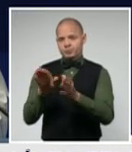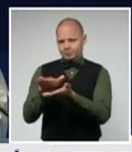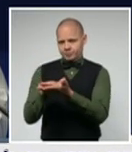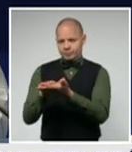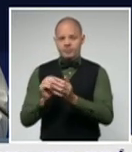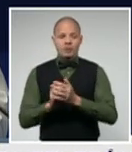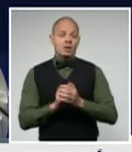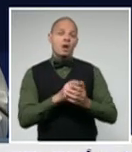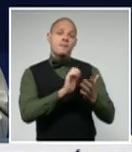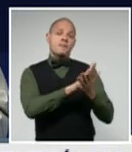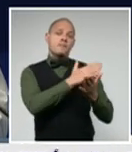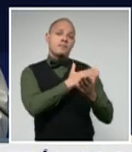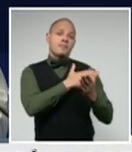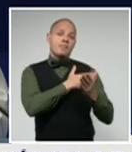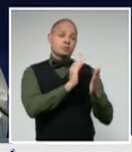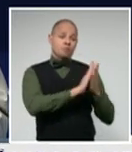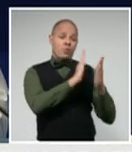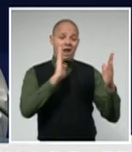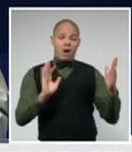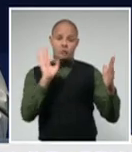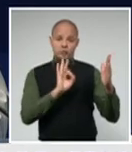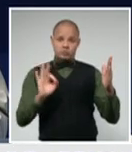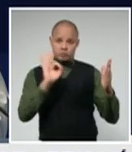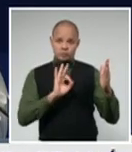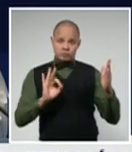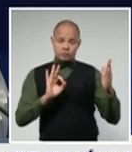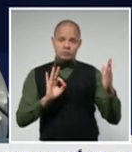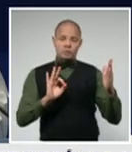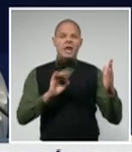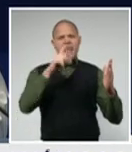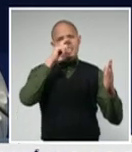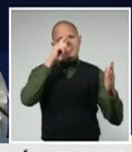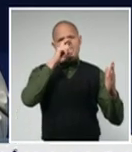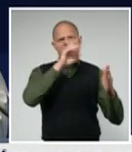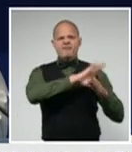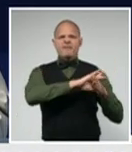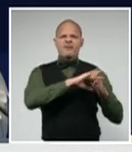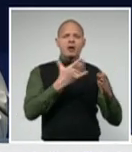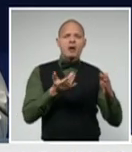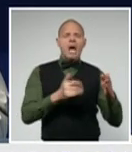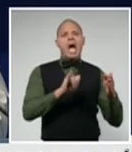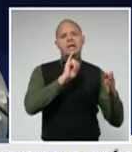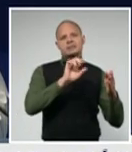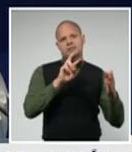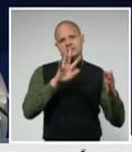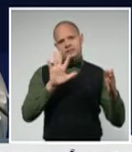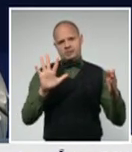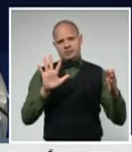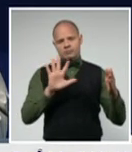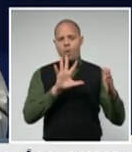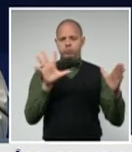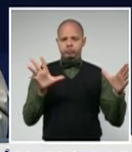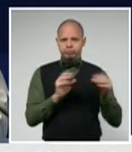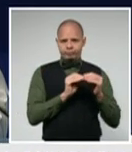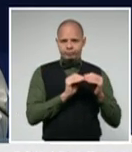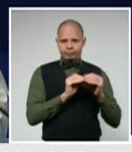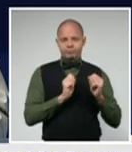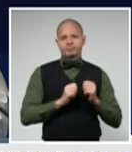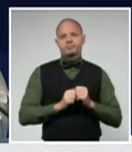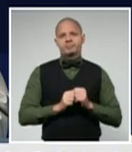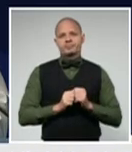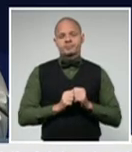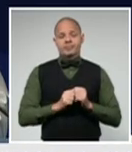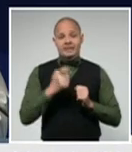635 niños, jóvenes, adolescentes que se han diagnosticado con la enfermedad en nuestro país. De